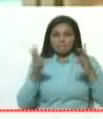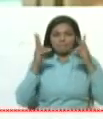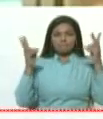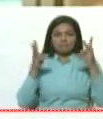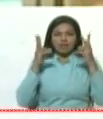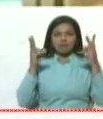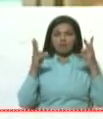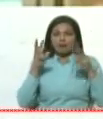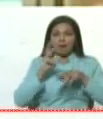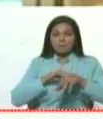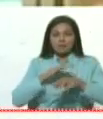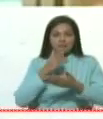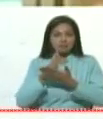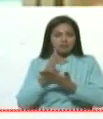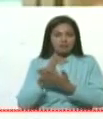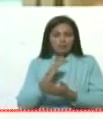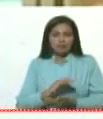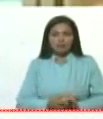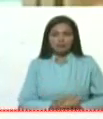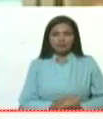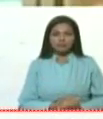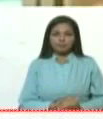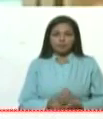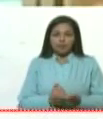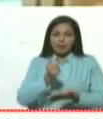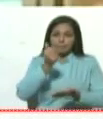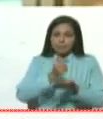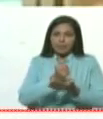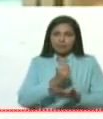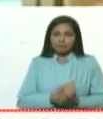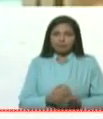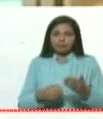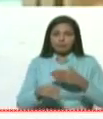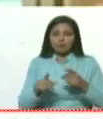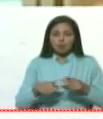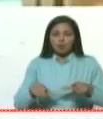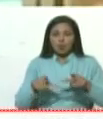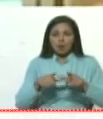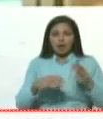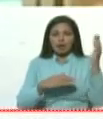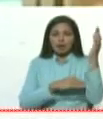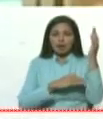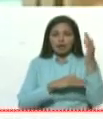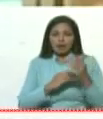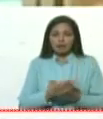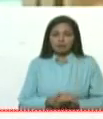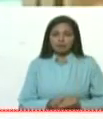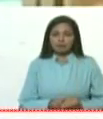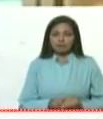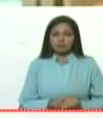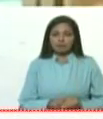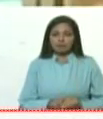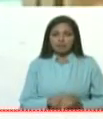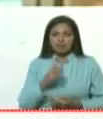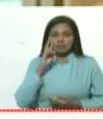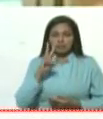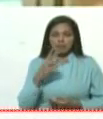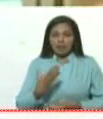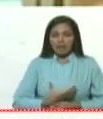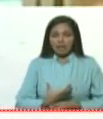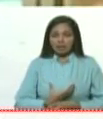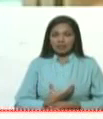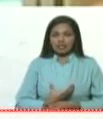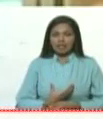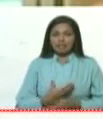Gregorio Hernández por siempre. Amén. Vámonos al estado Lara, pues. Allá está la alcaldesa